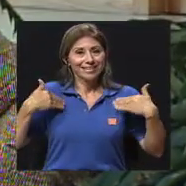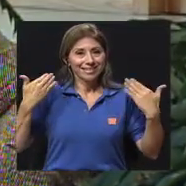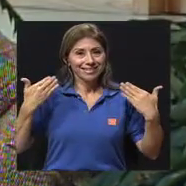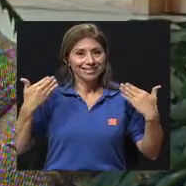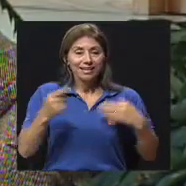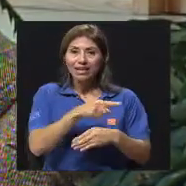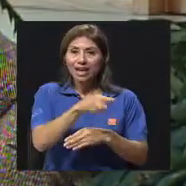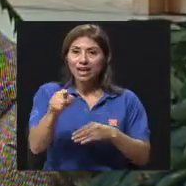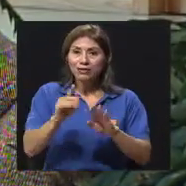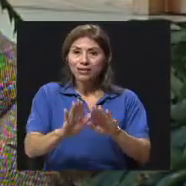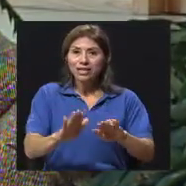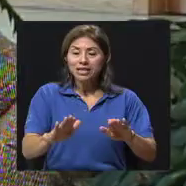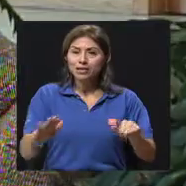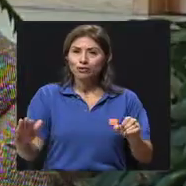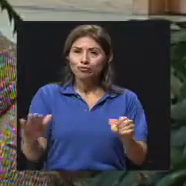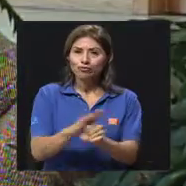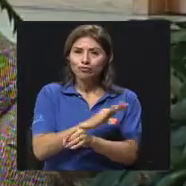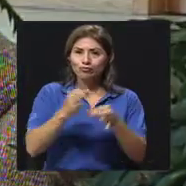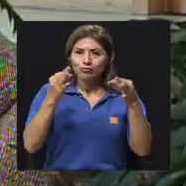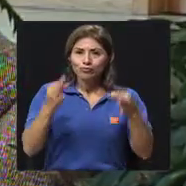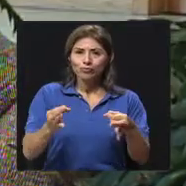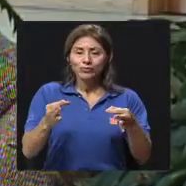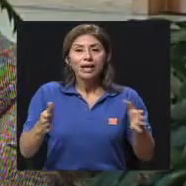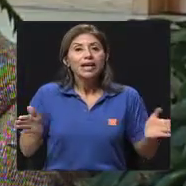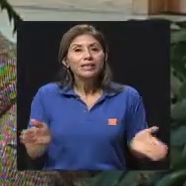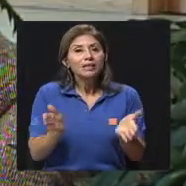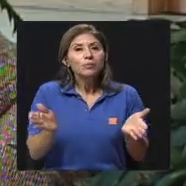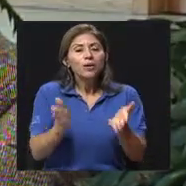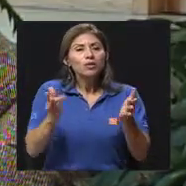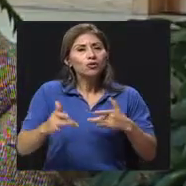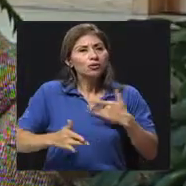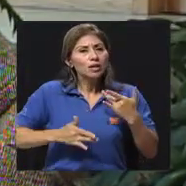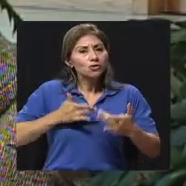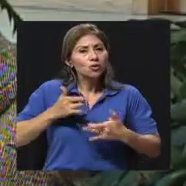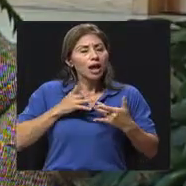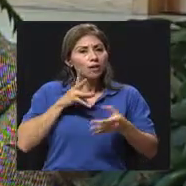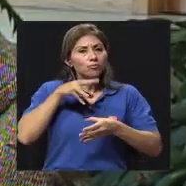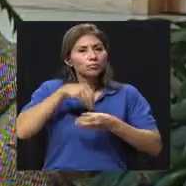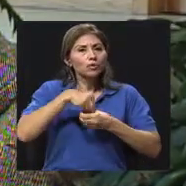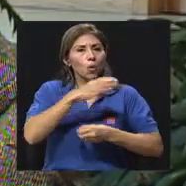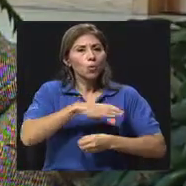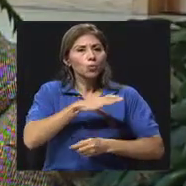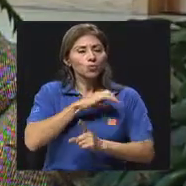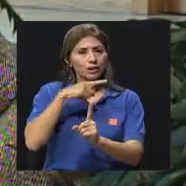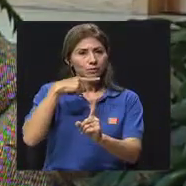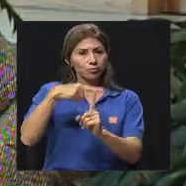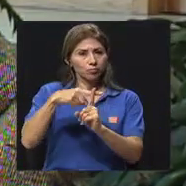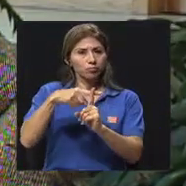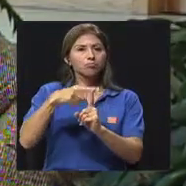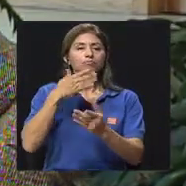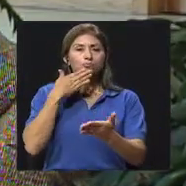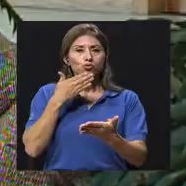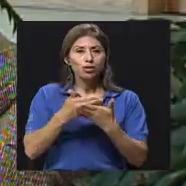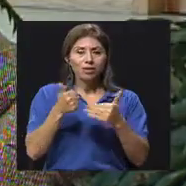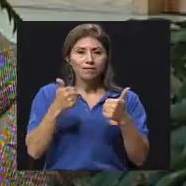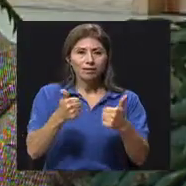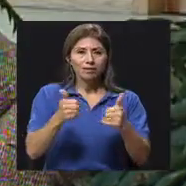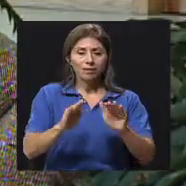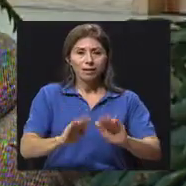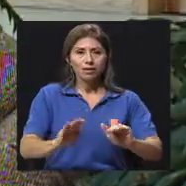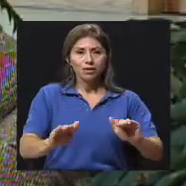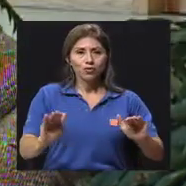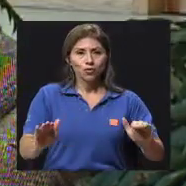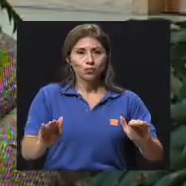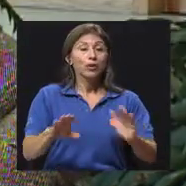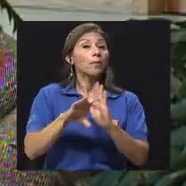integrados. La estimulación sensorial genera una serie de conductas muy positivas para el niño y la niña. Genera